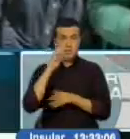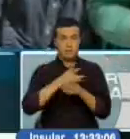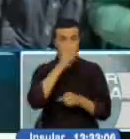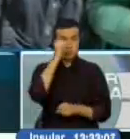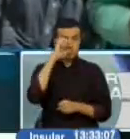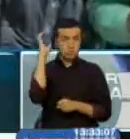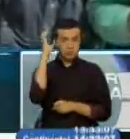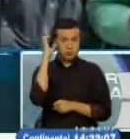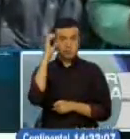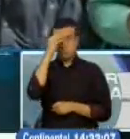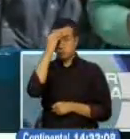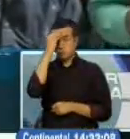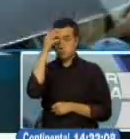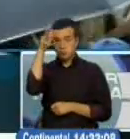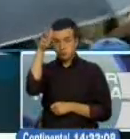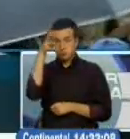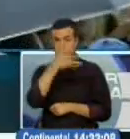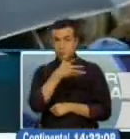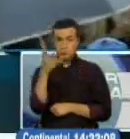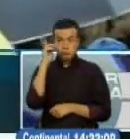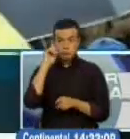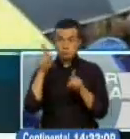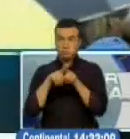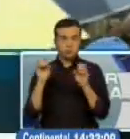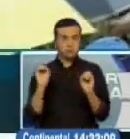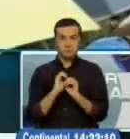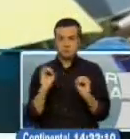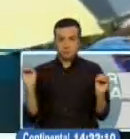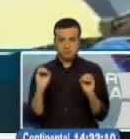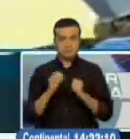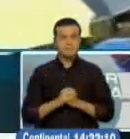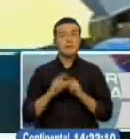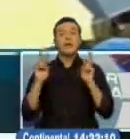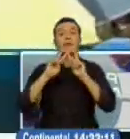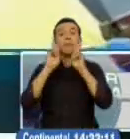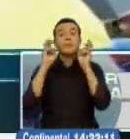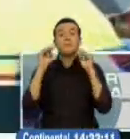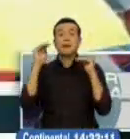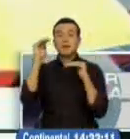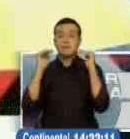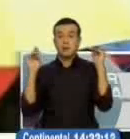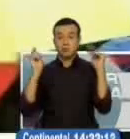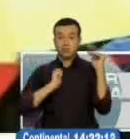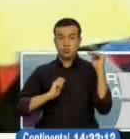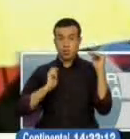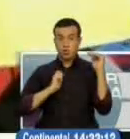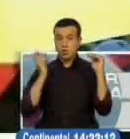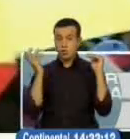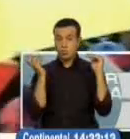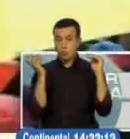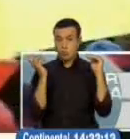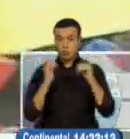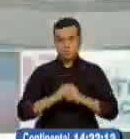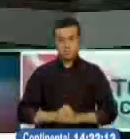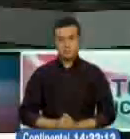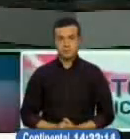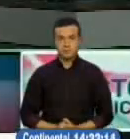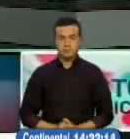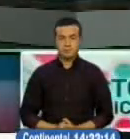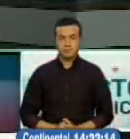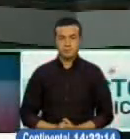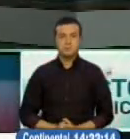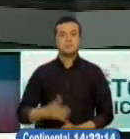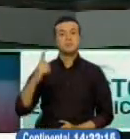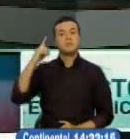Federación Colombiana de Educadores no han llegado a ningún acuerdo en el tema de nivelación salarial y bonificaciones.